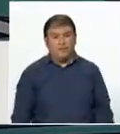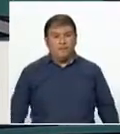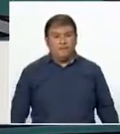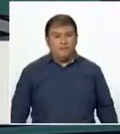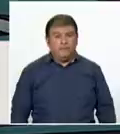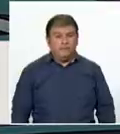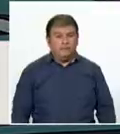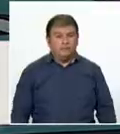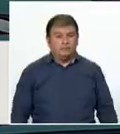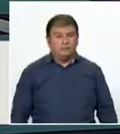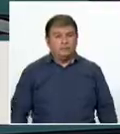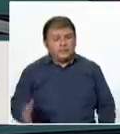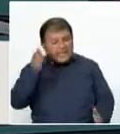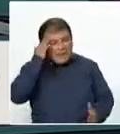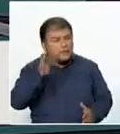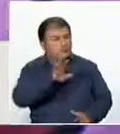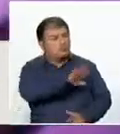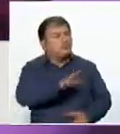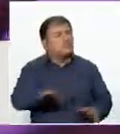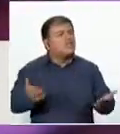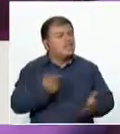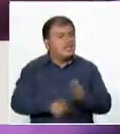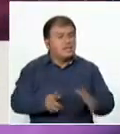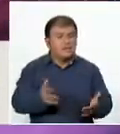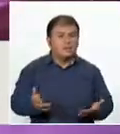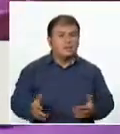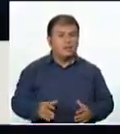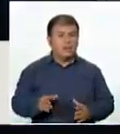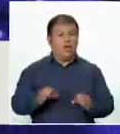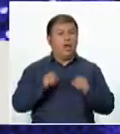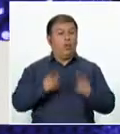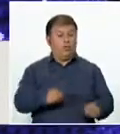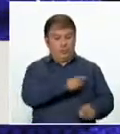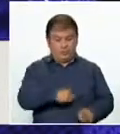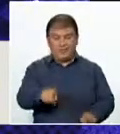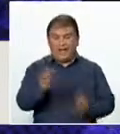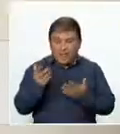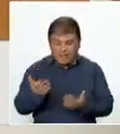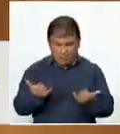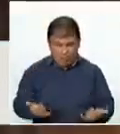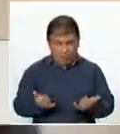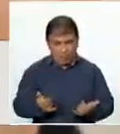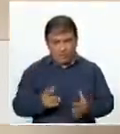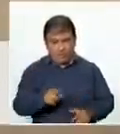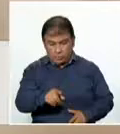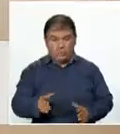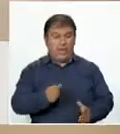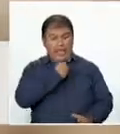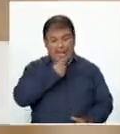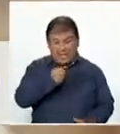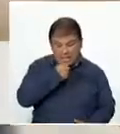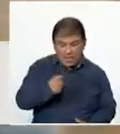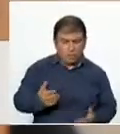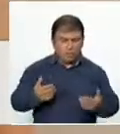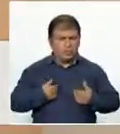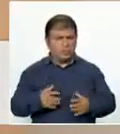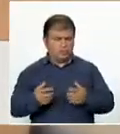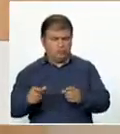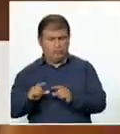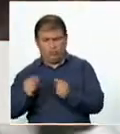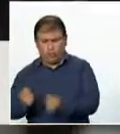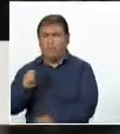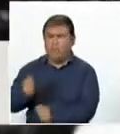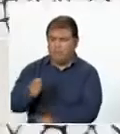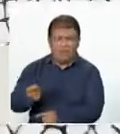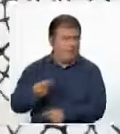que saber más de ustedes. Esta es la oportunidad que estabas esperando. Si eres cantante o tienes una banda,